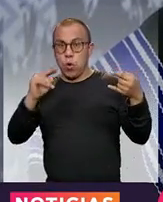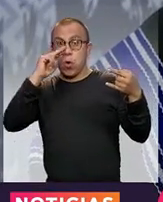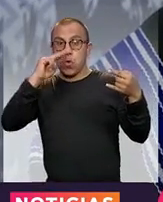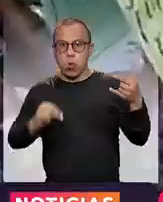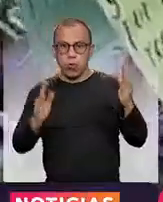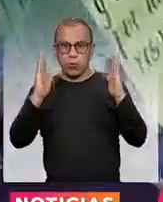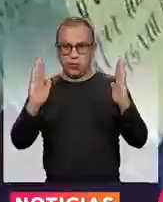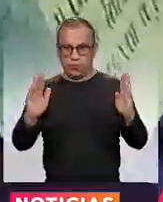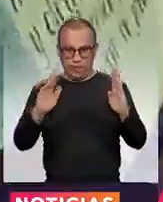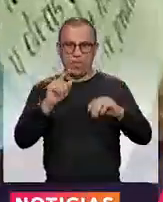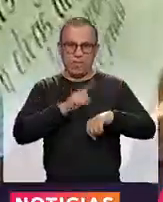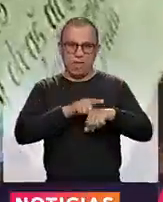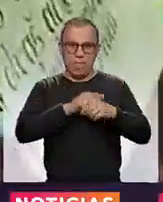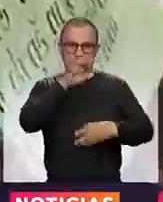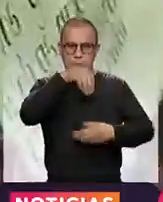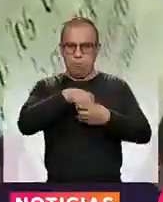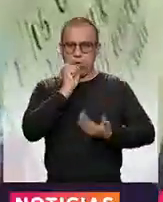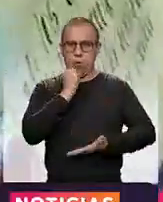se registraron